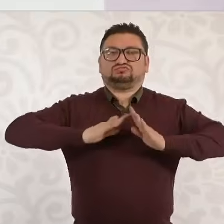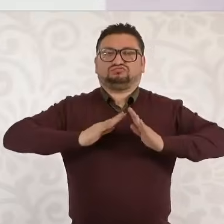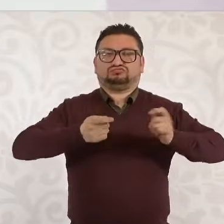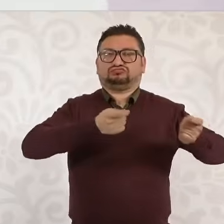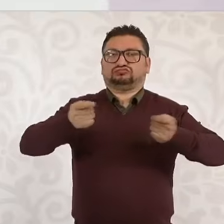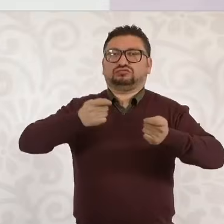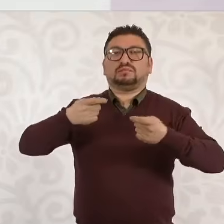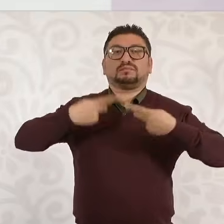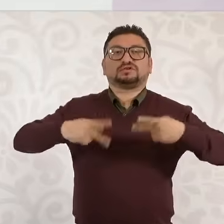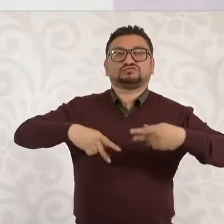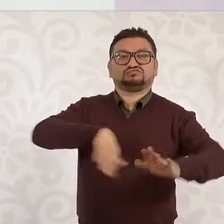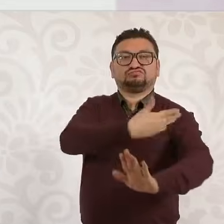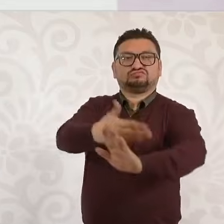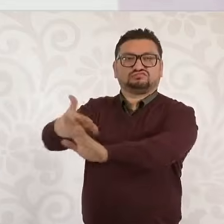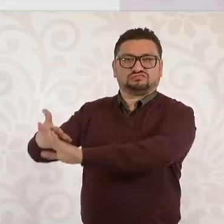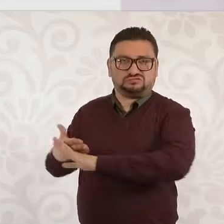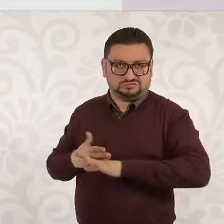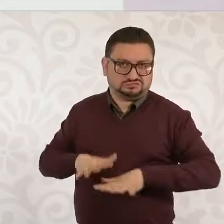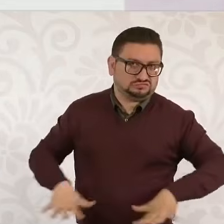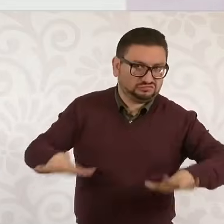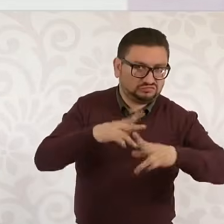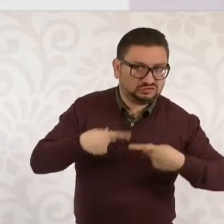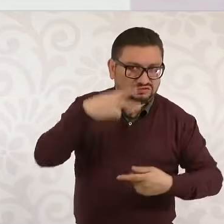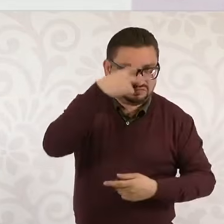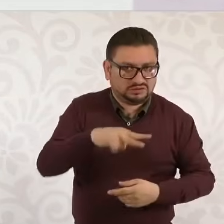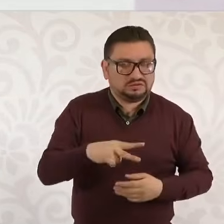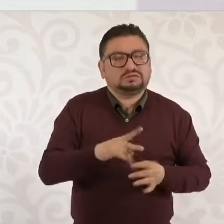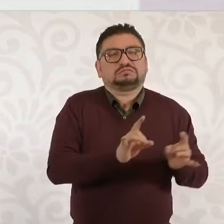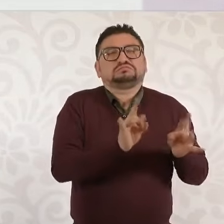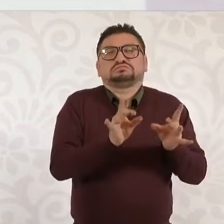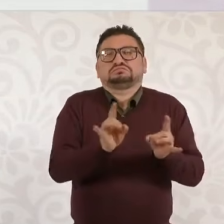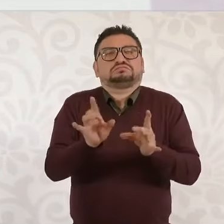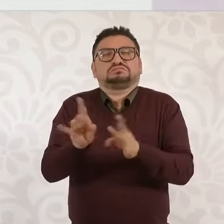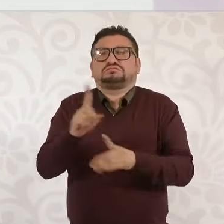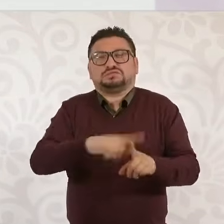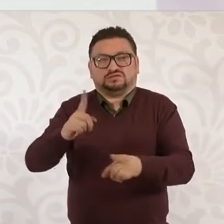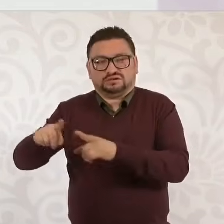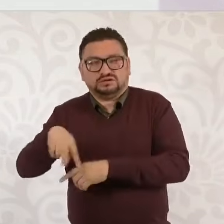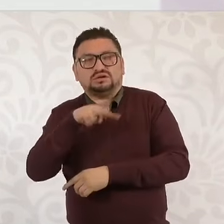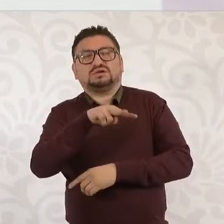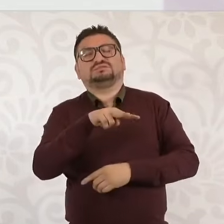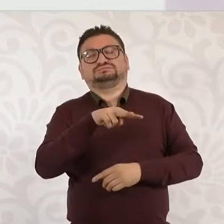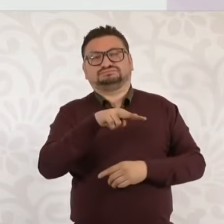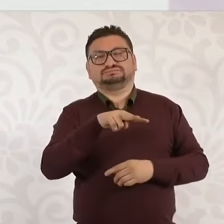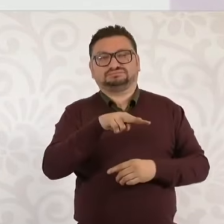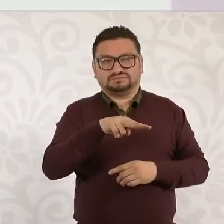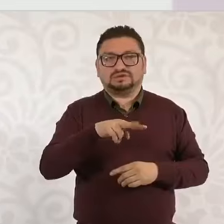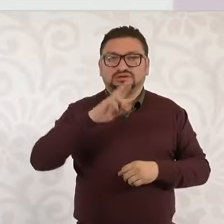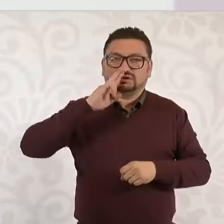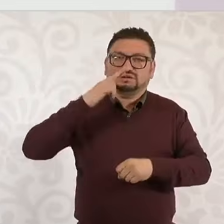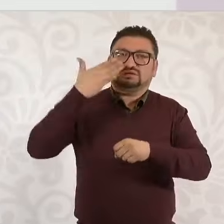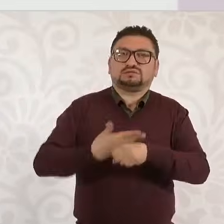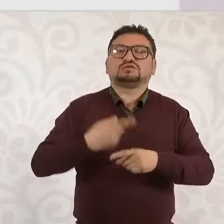Armadas en contra del pueblo. Y en otras ocasiones ocurrió, que yo sostengo que es responsabilidad